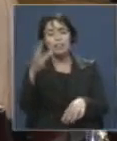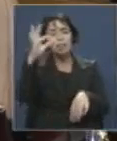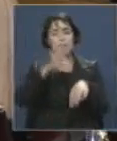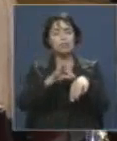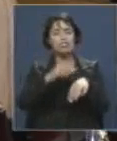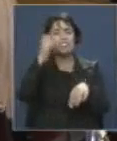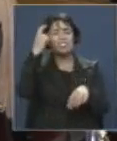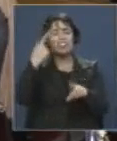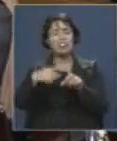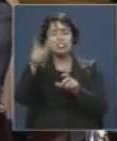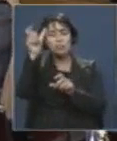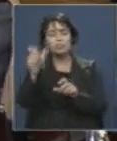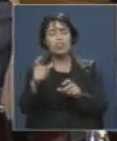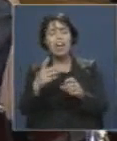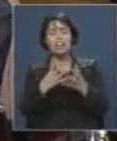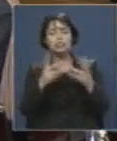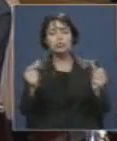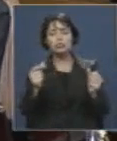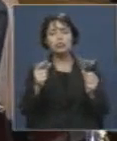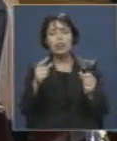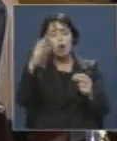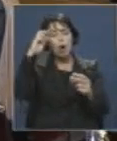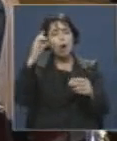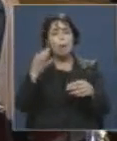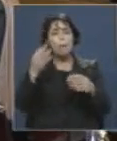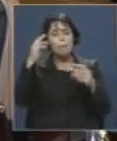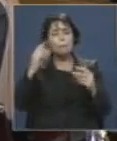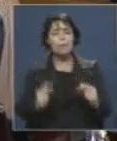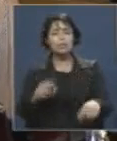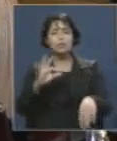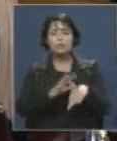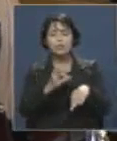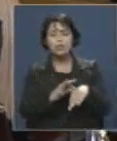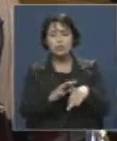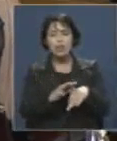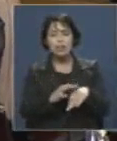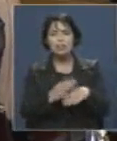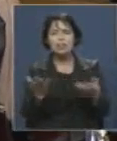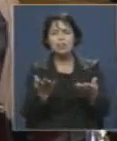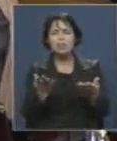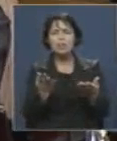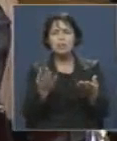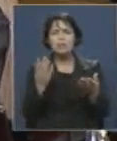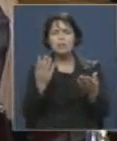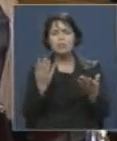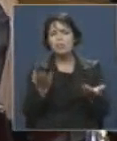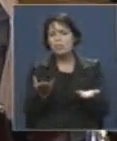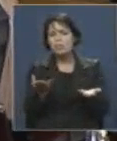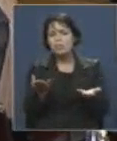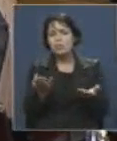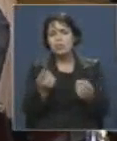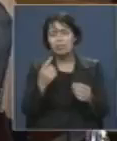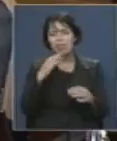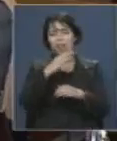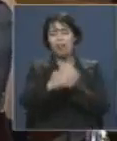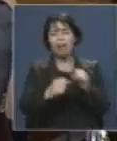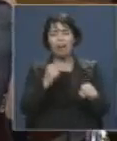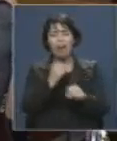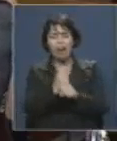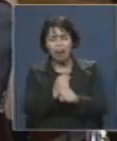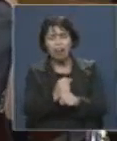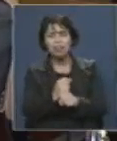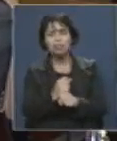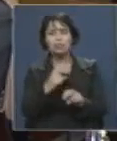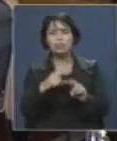falta de solución por parte de las autoridades, es un ejercicio casi natural preguntarse: ¿y cómo llegamos a este punto en que, tras años de resistencia